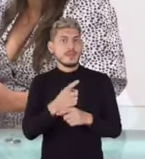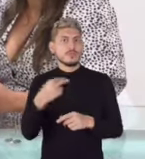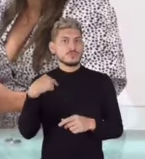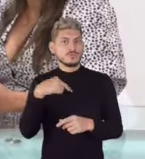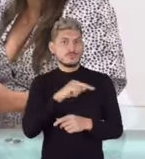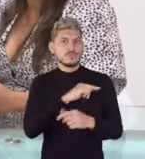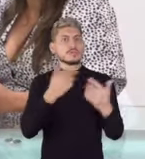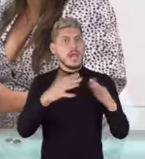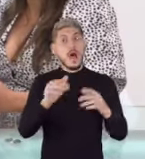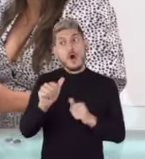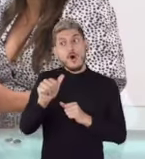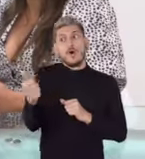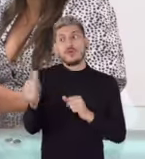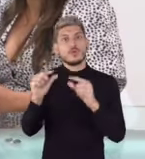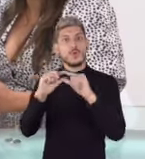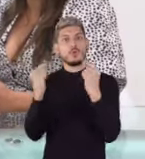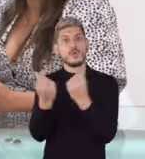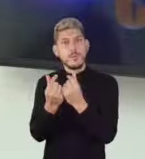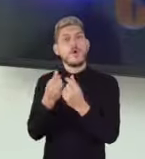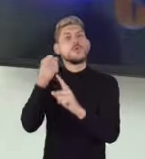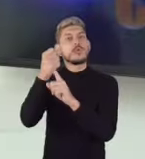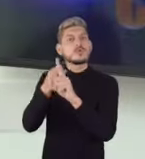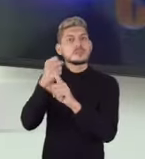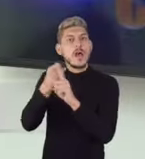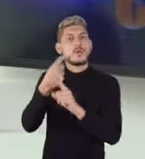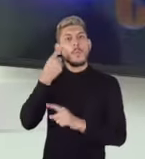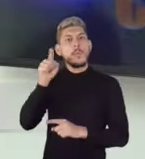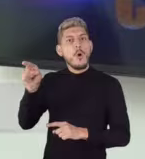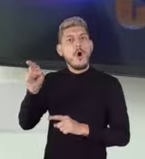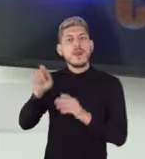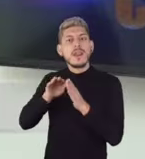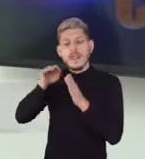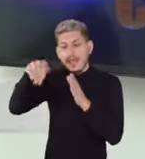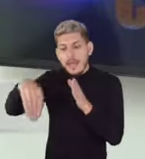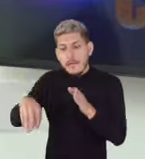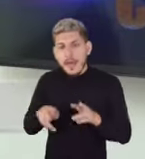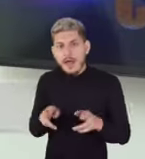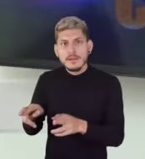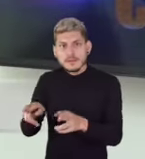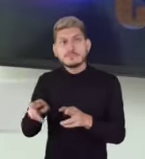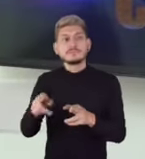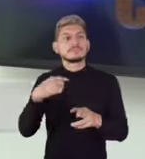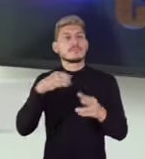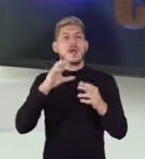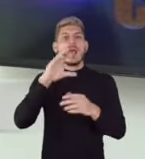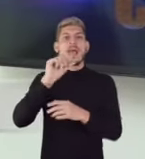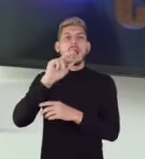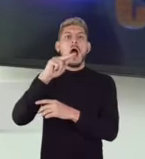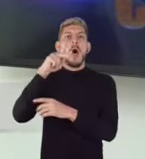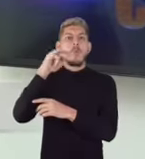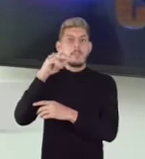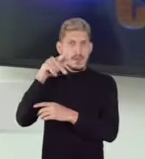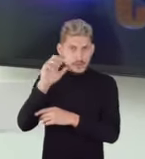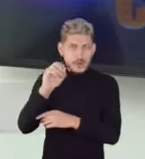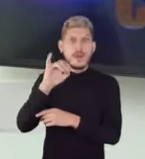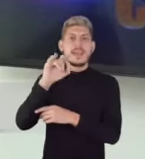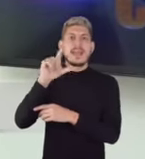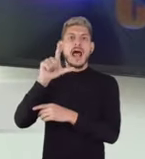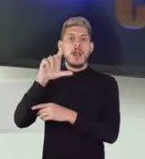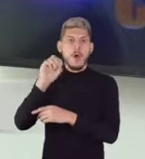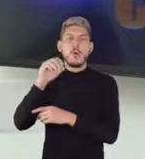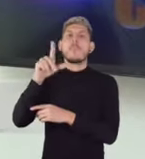otro colectivo que se llama Colectivo Luchando por las Quebradas. Aquí estamos en unión varias quebradas, estamos Caupicho, La Loc, Tumbe,